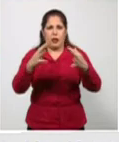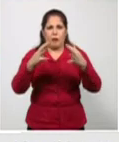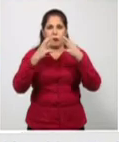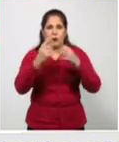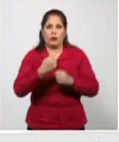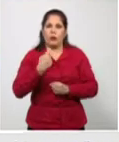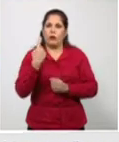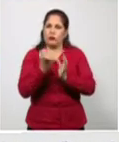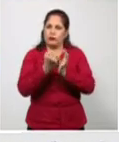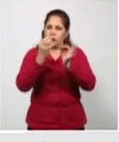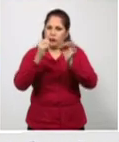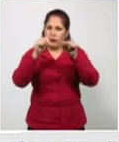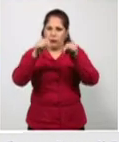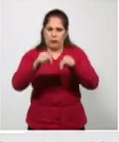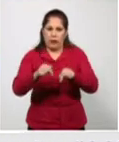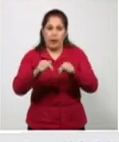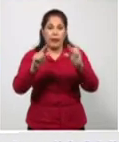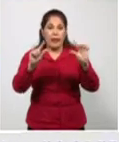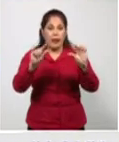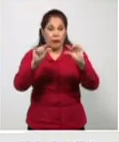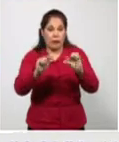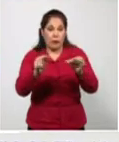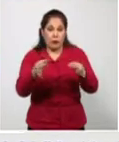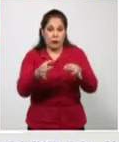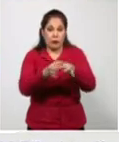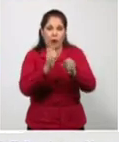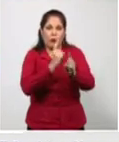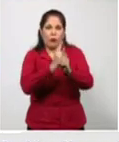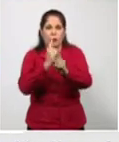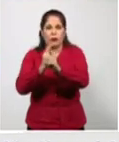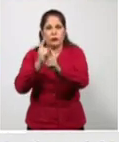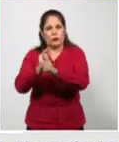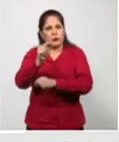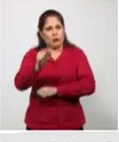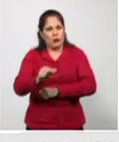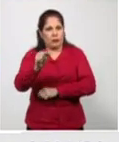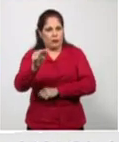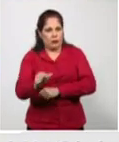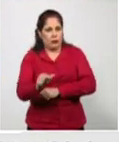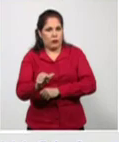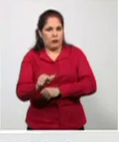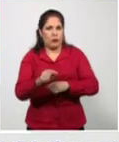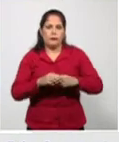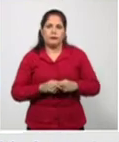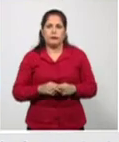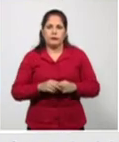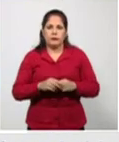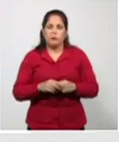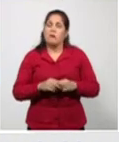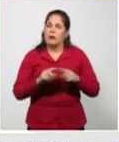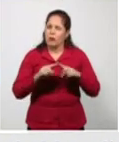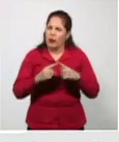aquí. Disminuir el contacto entre las personas para que realmente,